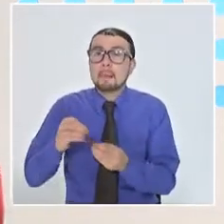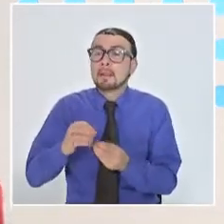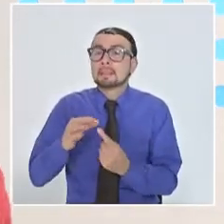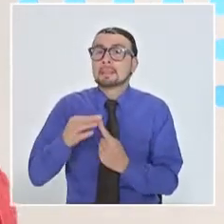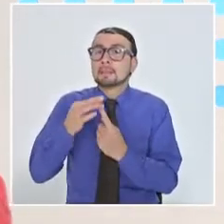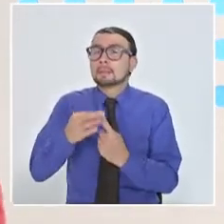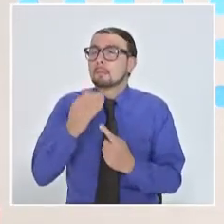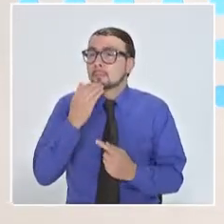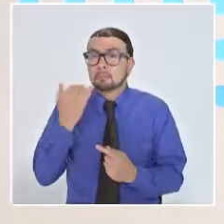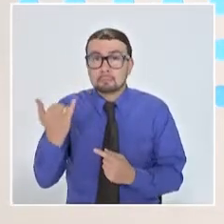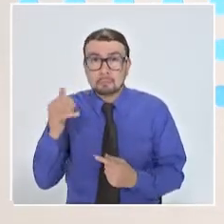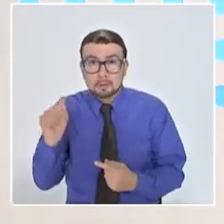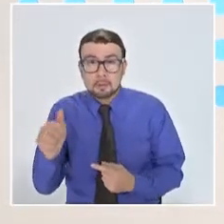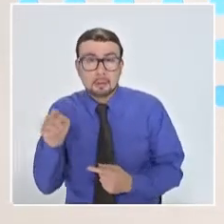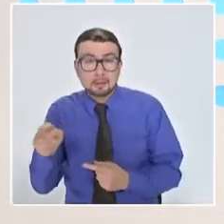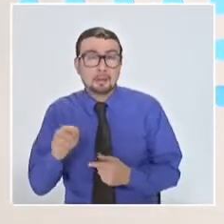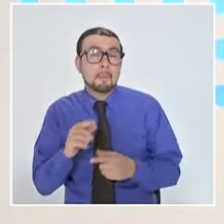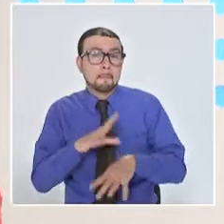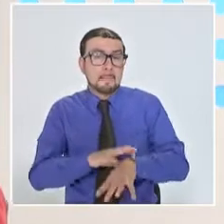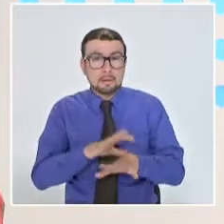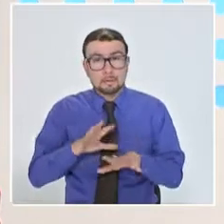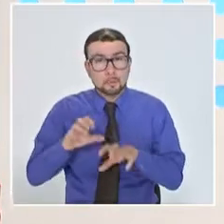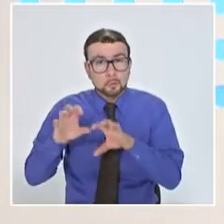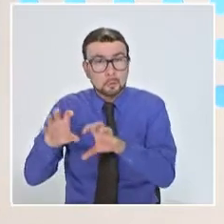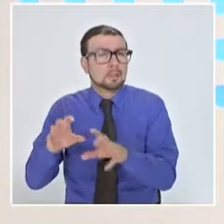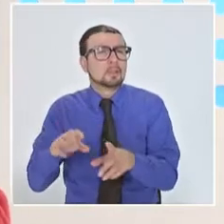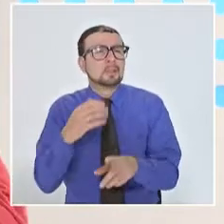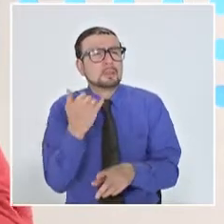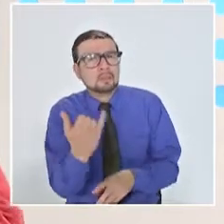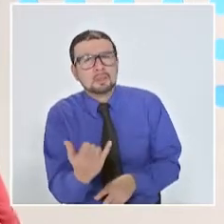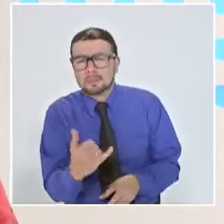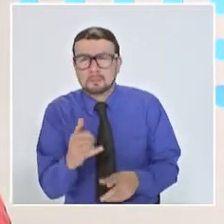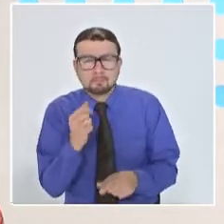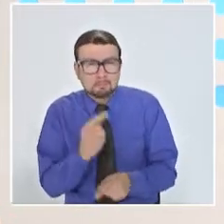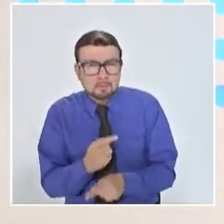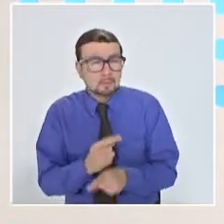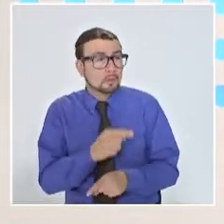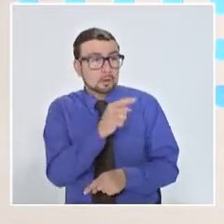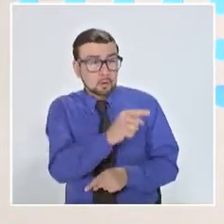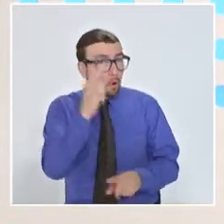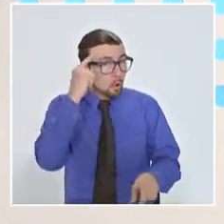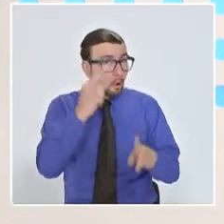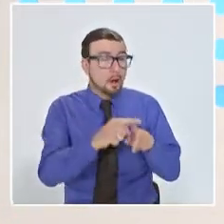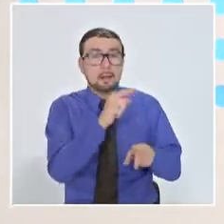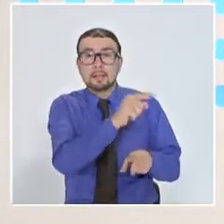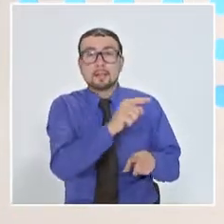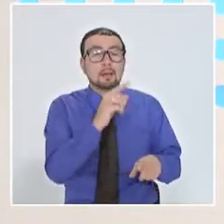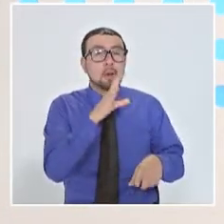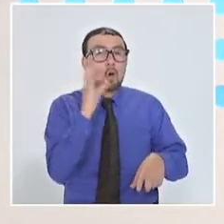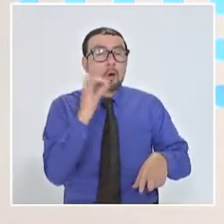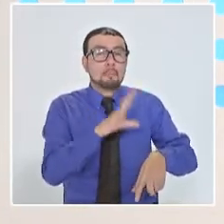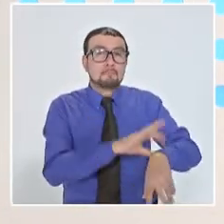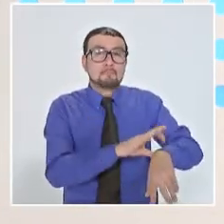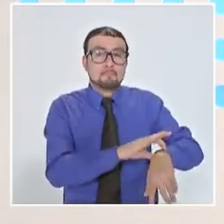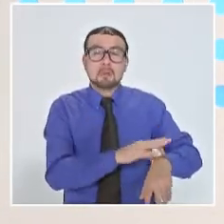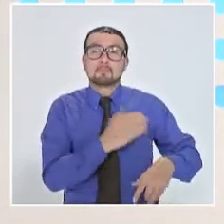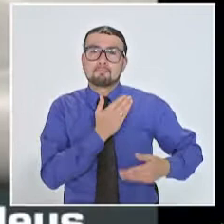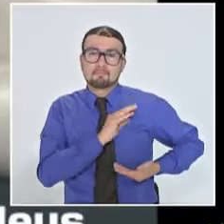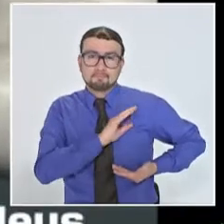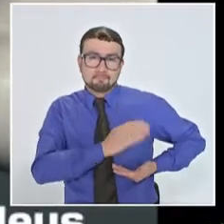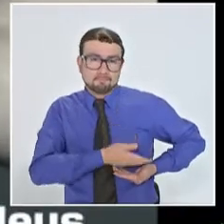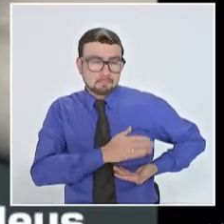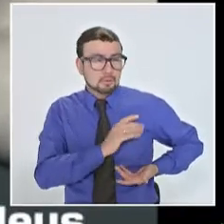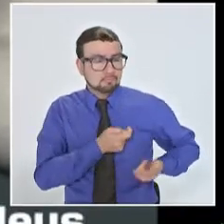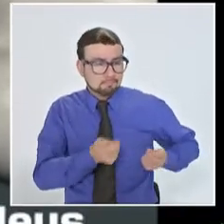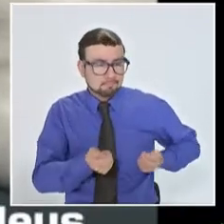como es el oncólogo y obviamente en este caso dirigido por el mastólogo. En todo ese proceso, doctor